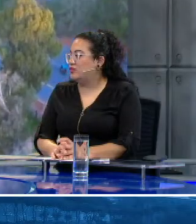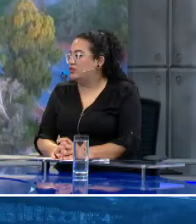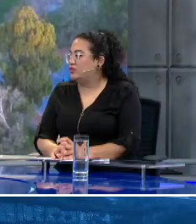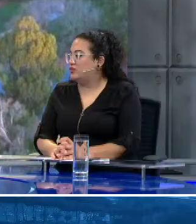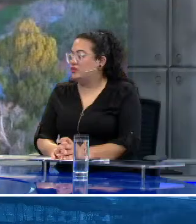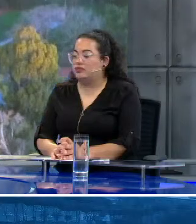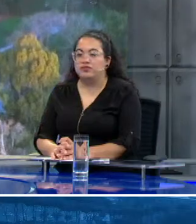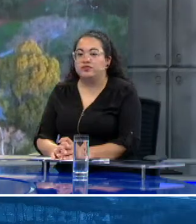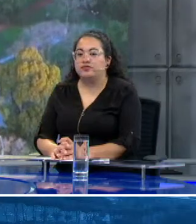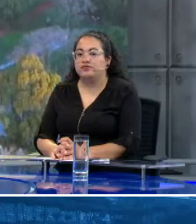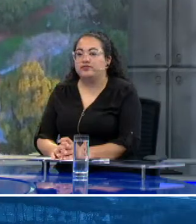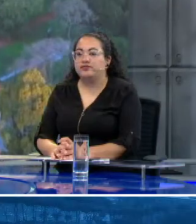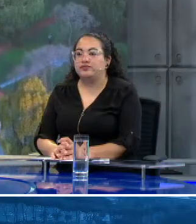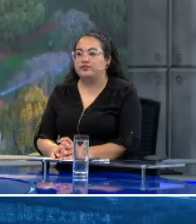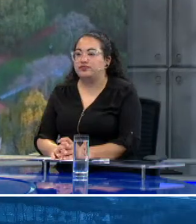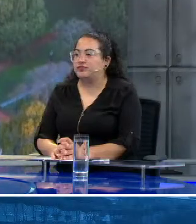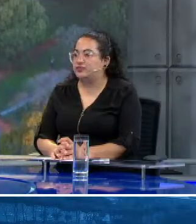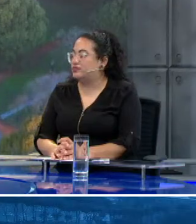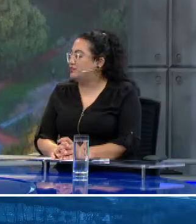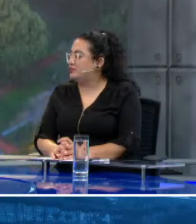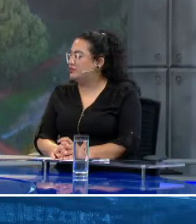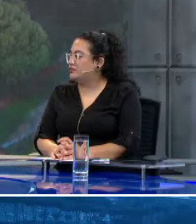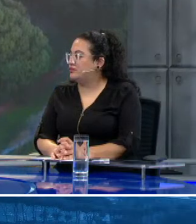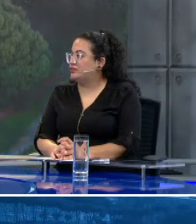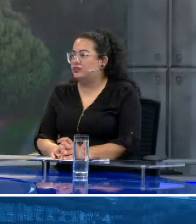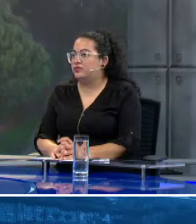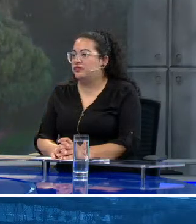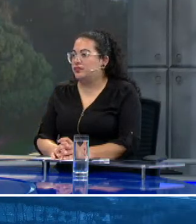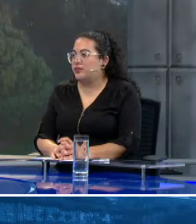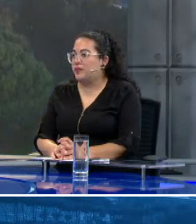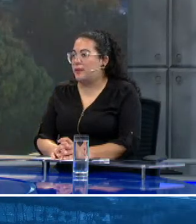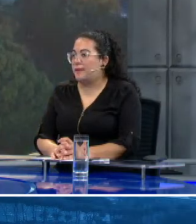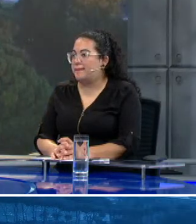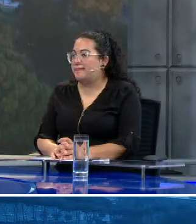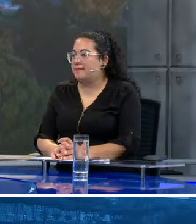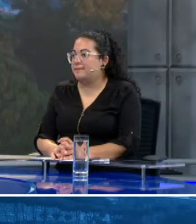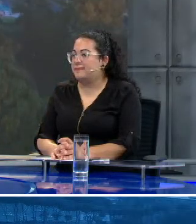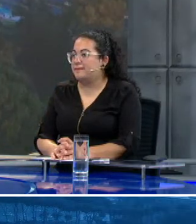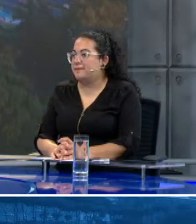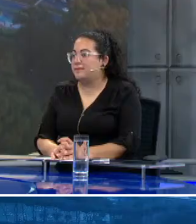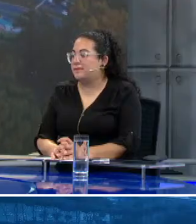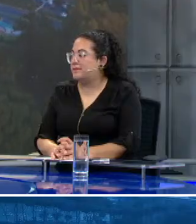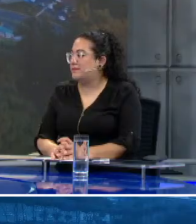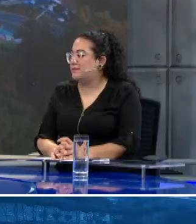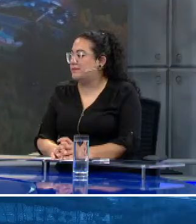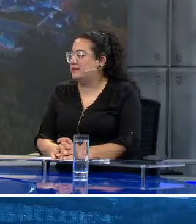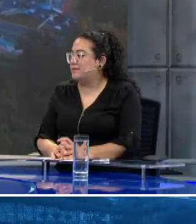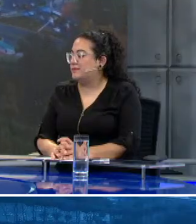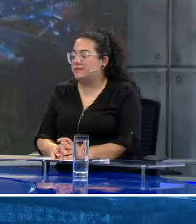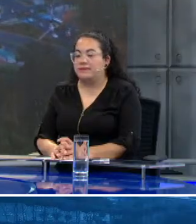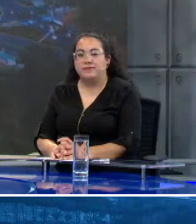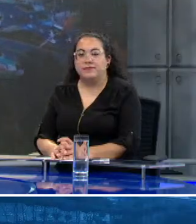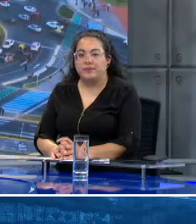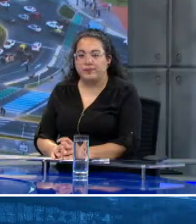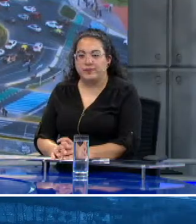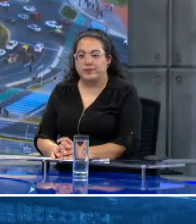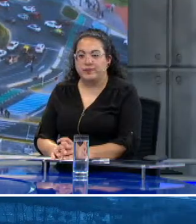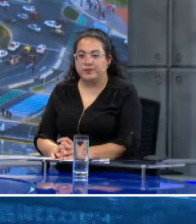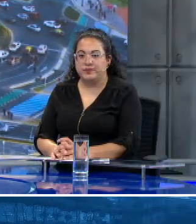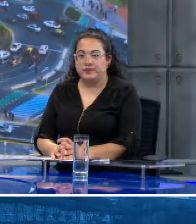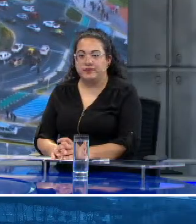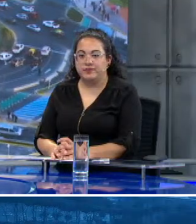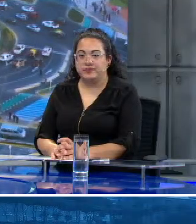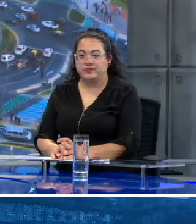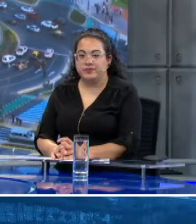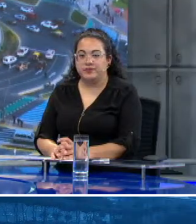contexto difícil y también con un contexto, hoy miércoles, marcha de jubilados también. Vamos a repasar algunos de los discursos, fueron largos,